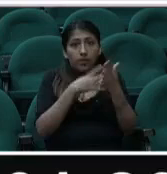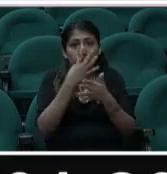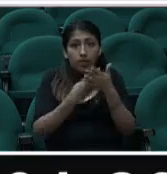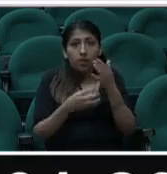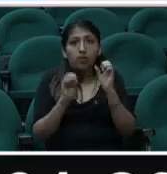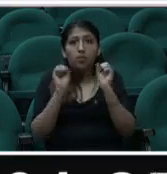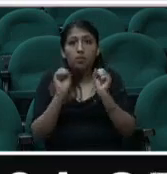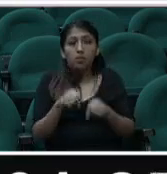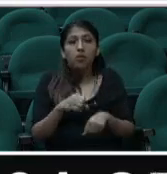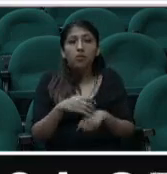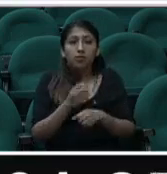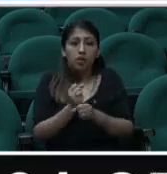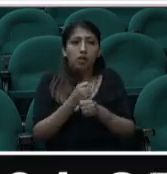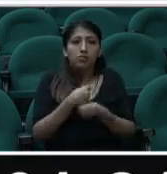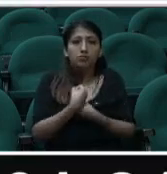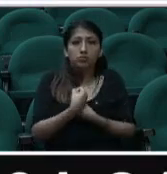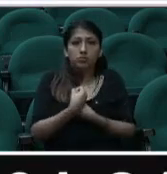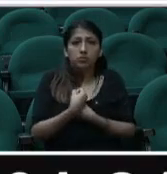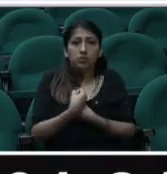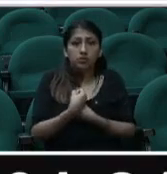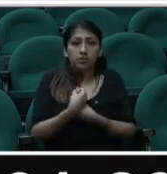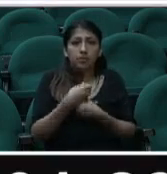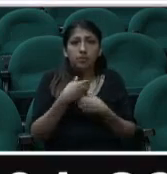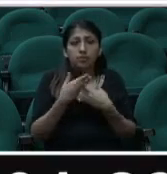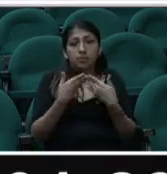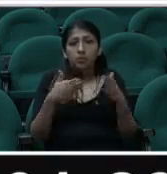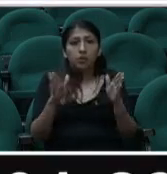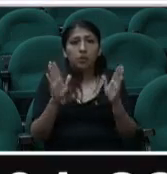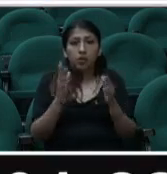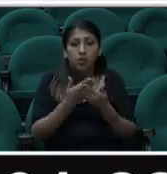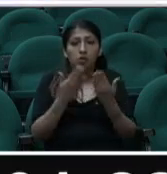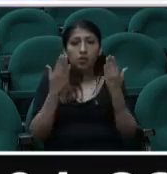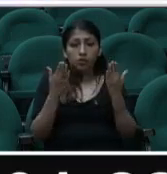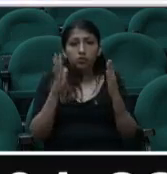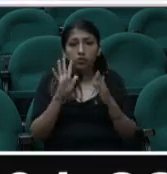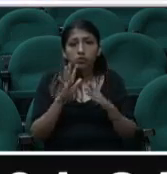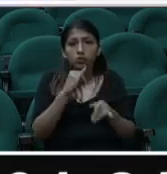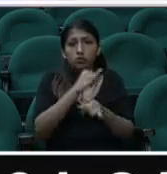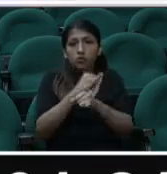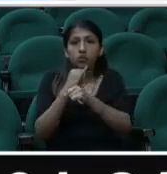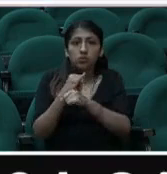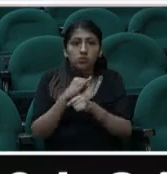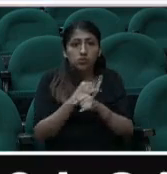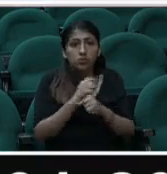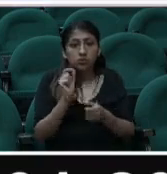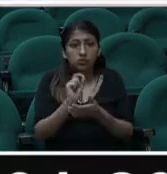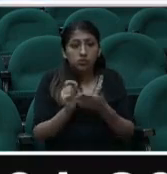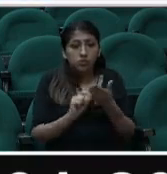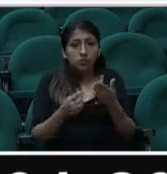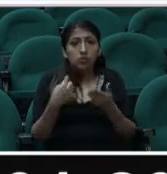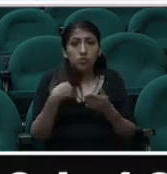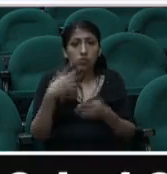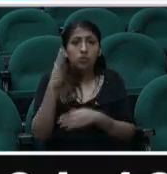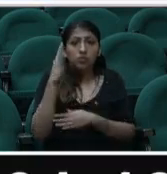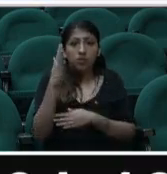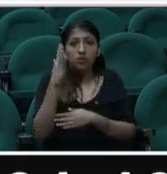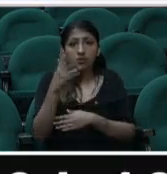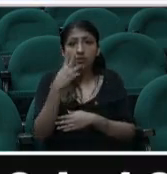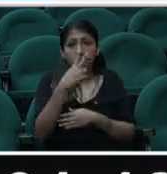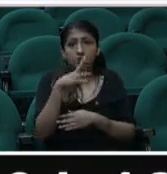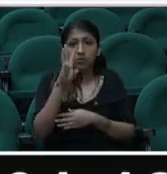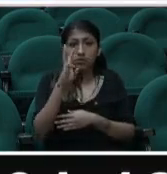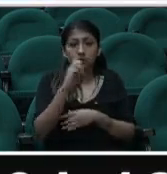ha permitido realizar abiertamente esta actividad en las instituciones educativas yo soy maestra durante